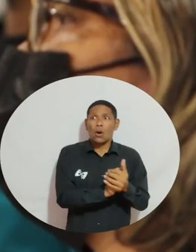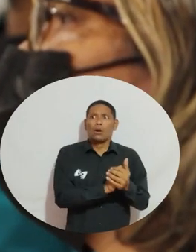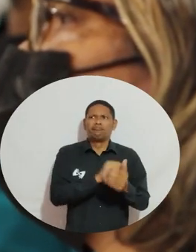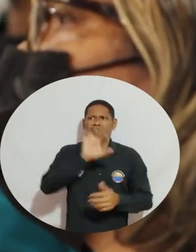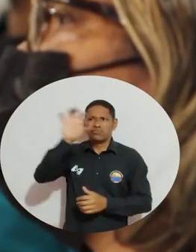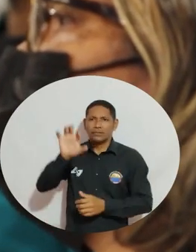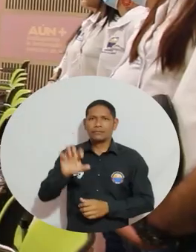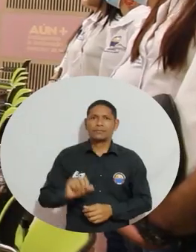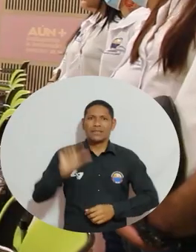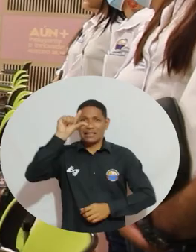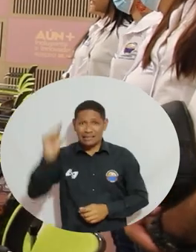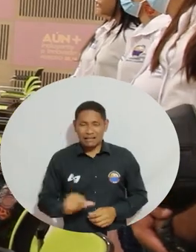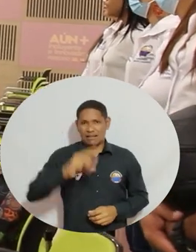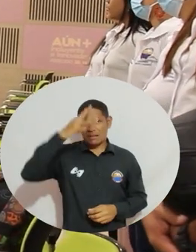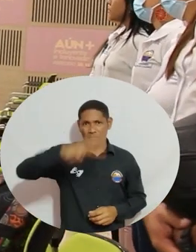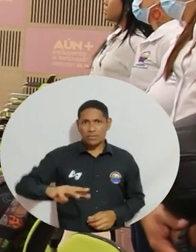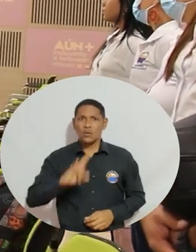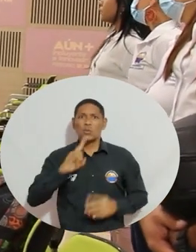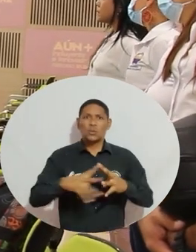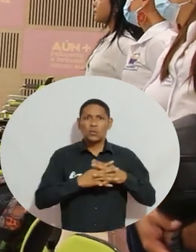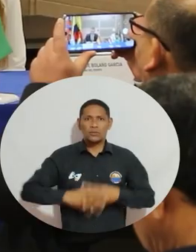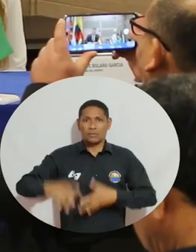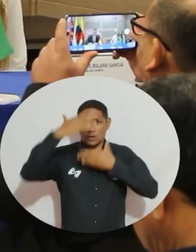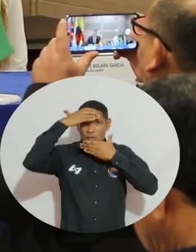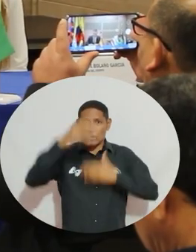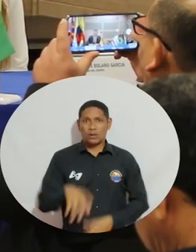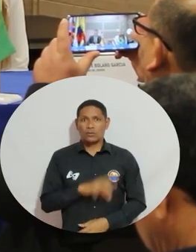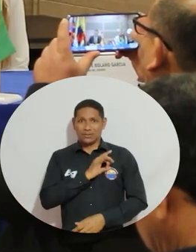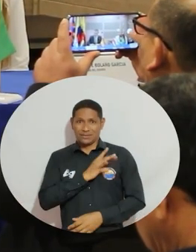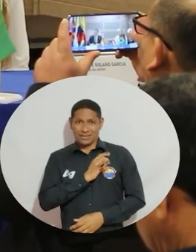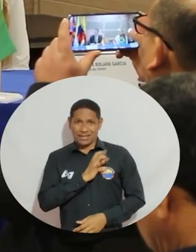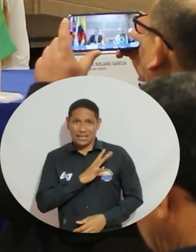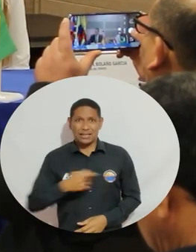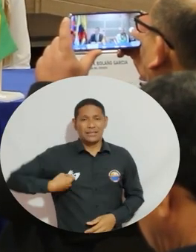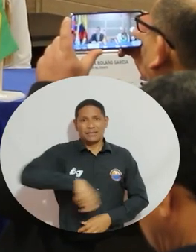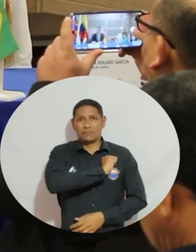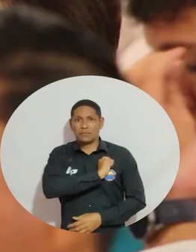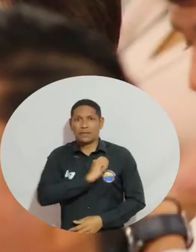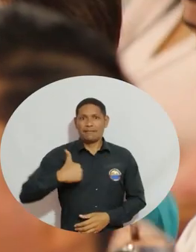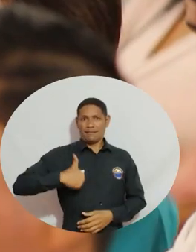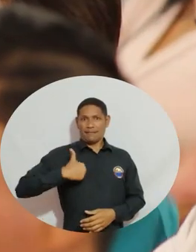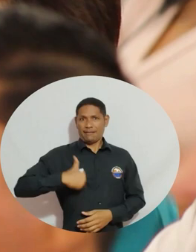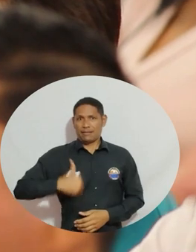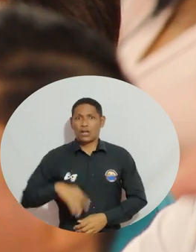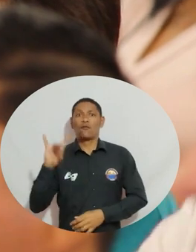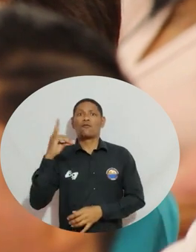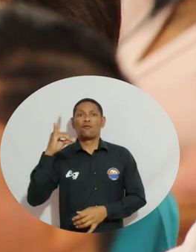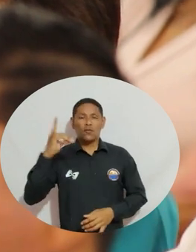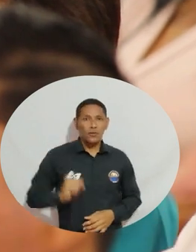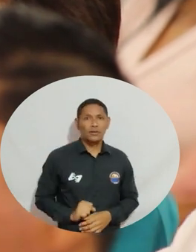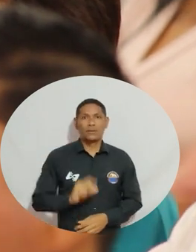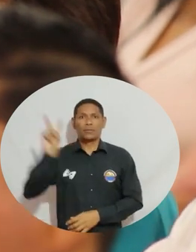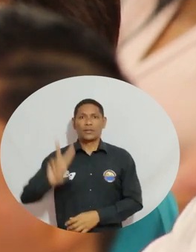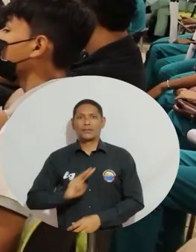estuvieron conferencistas provenientes de Italia, México, Estados Unidos, Marruecos, Chile, España, Argentina, Bolivia,